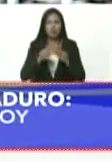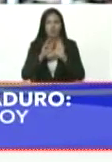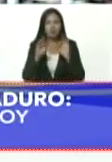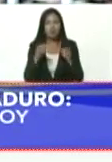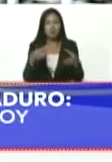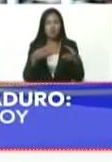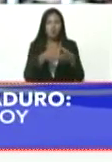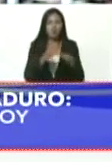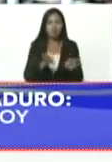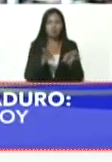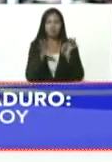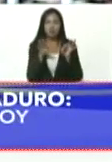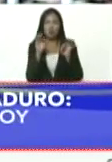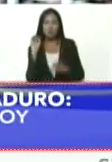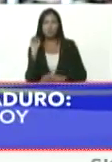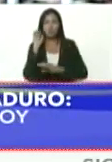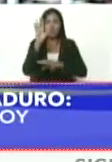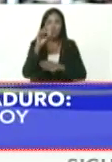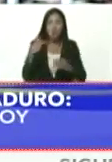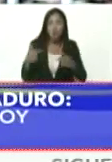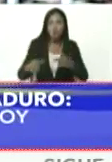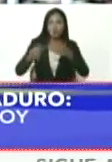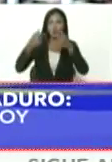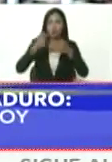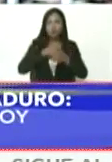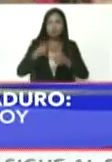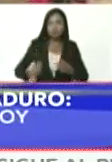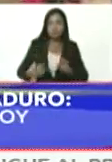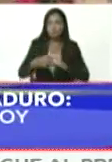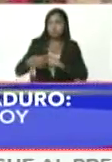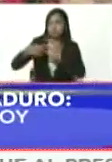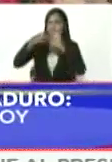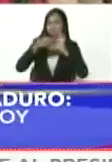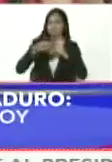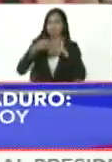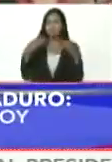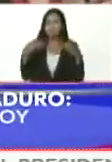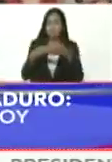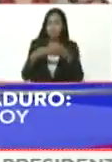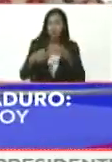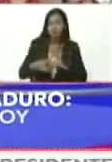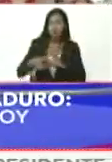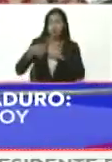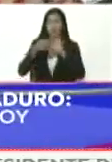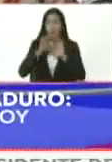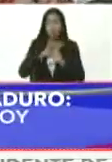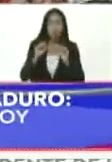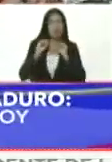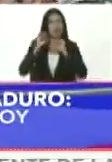Selección Nacional de Básquetbol contra China, en equipo. Jugar en equipo y jugar a ganador.